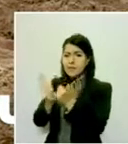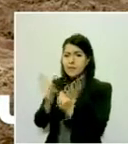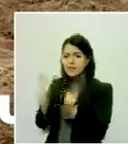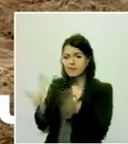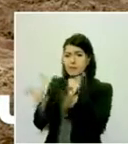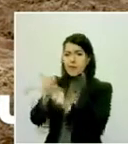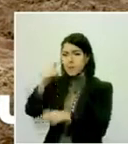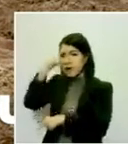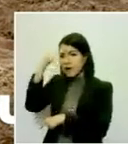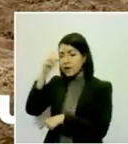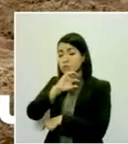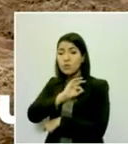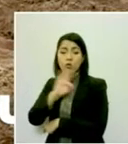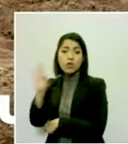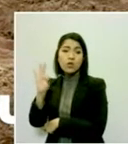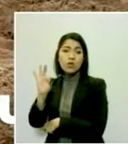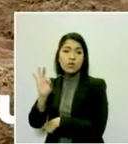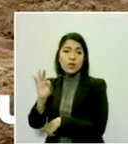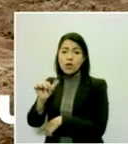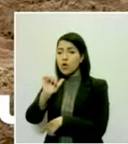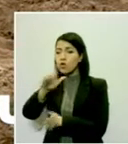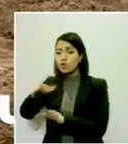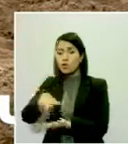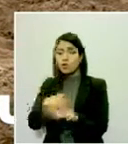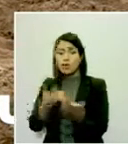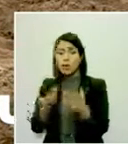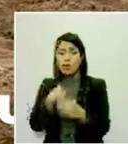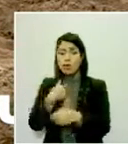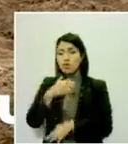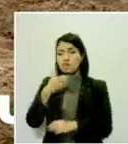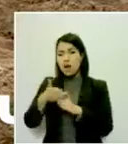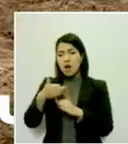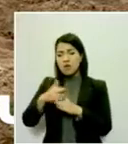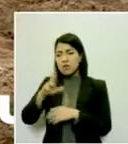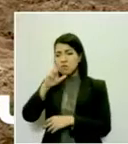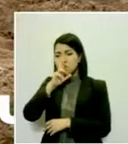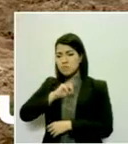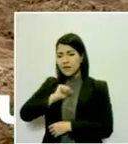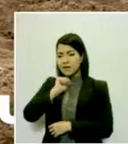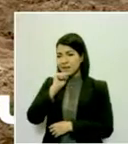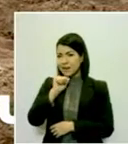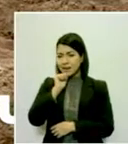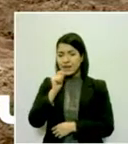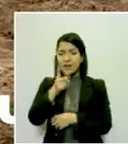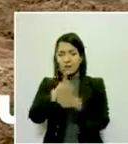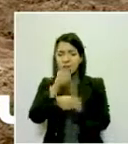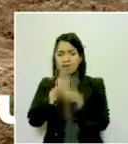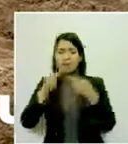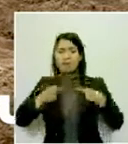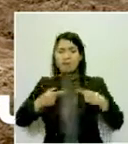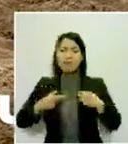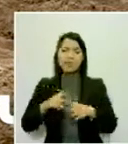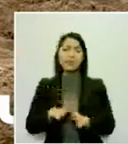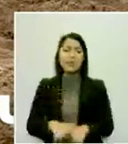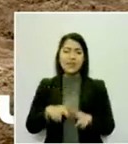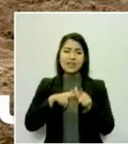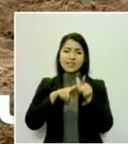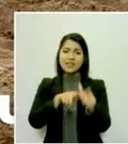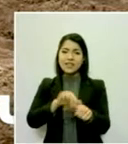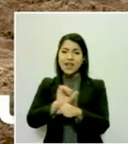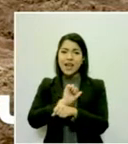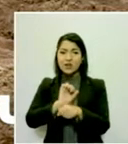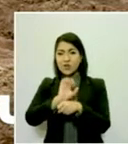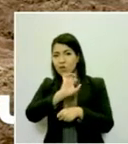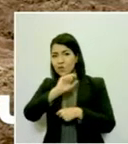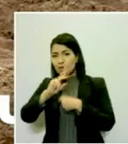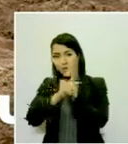pueda haber una extensión, pero de momento no hay ninguna respuesta. Entonces, la invitación es a aquellas personas que tengan todavía un auto que no hayan